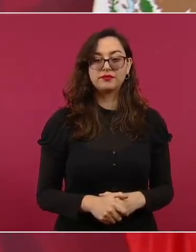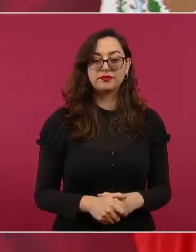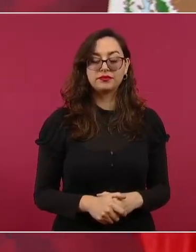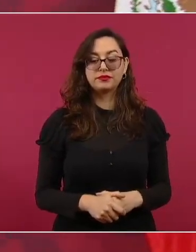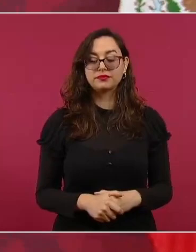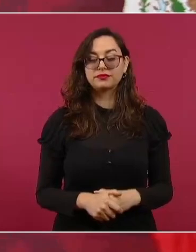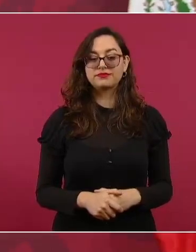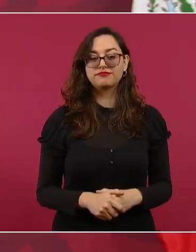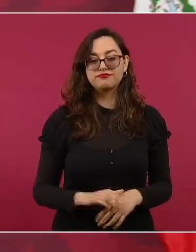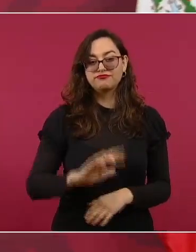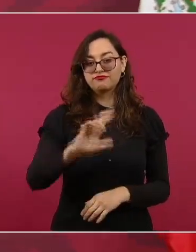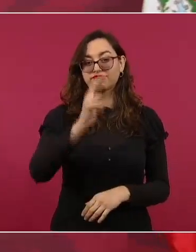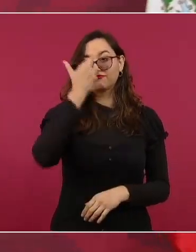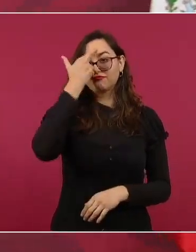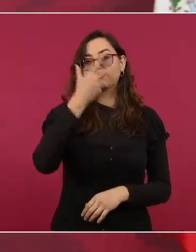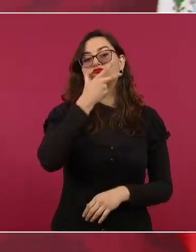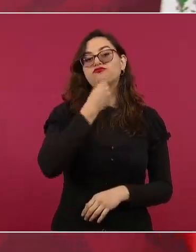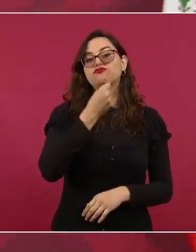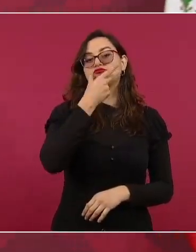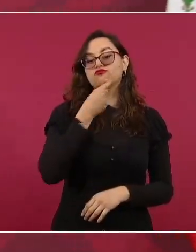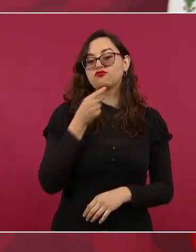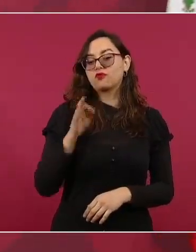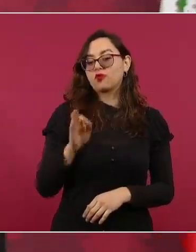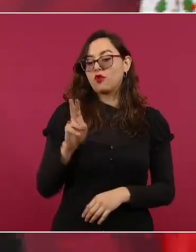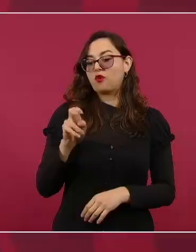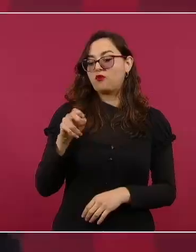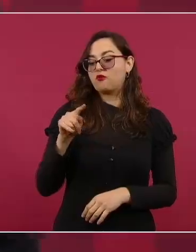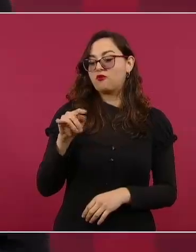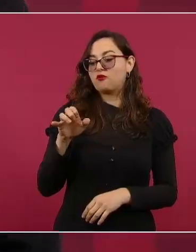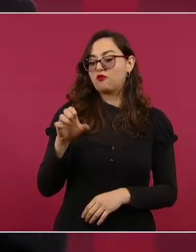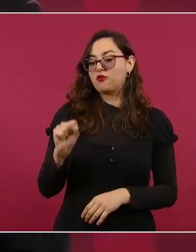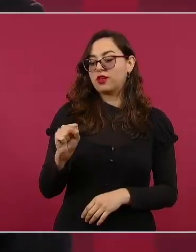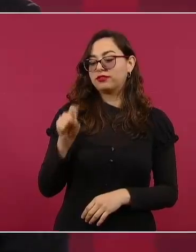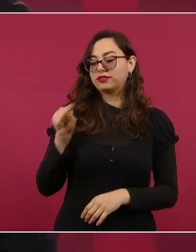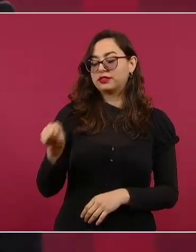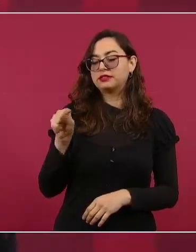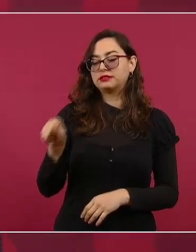llegado a decir que tenía muy buena amistad con Paz